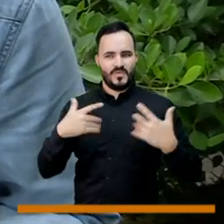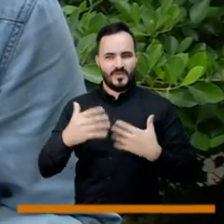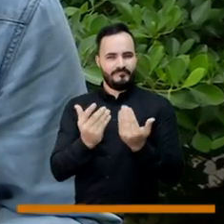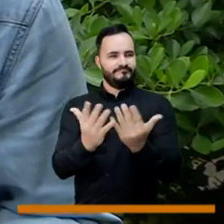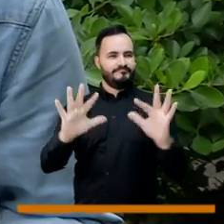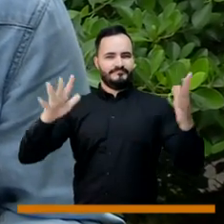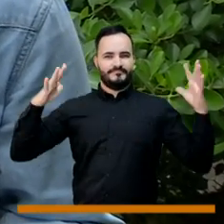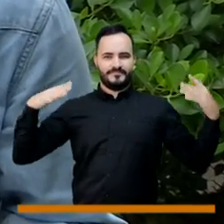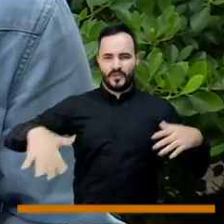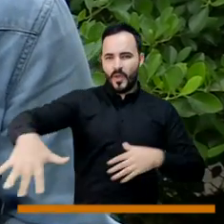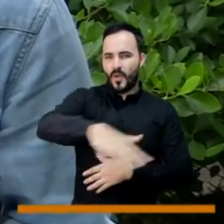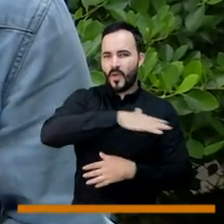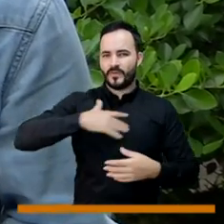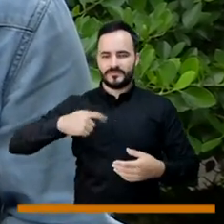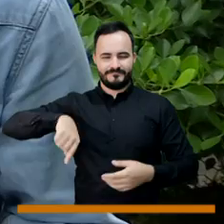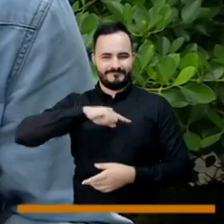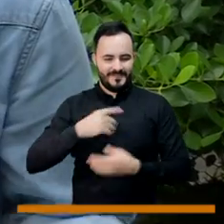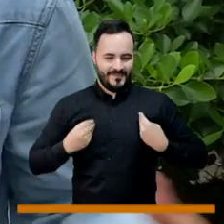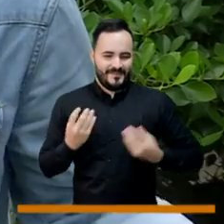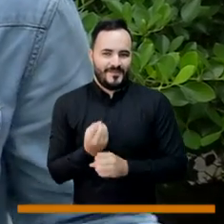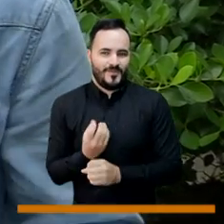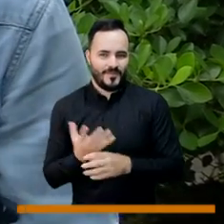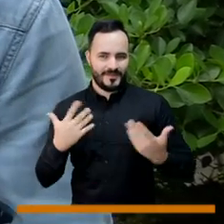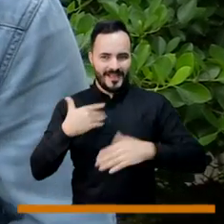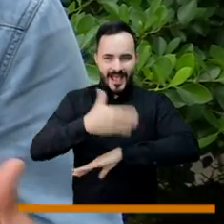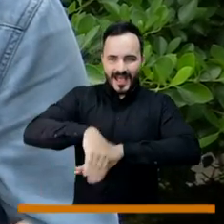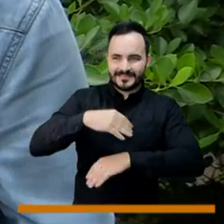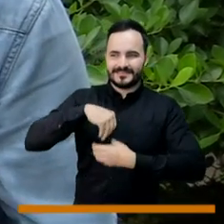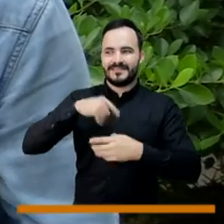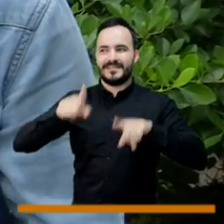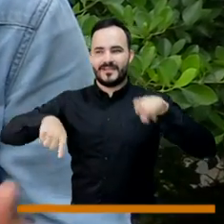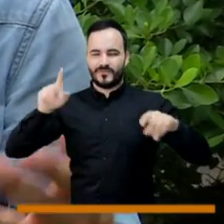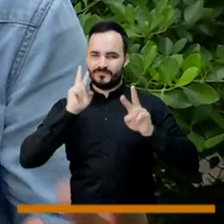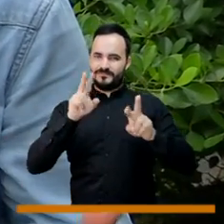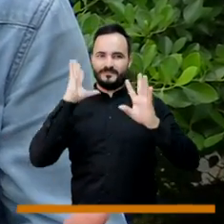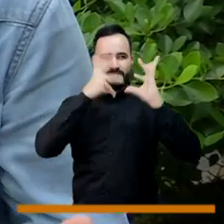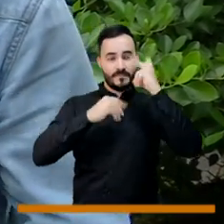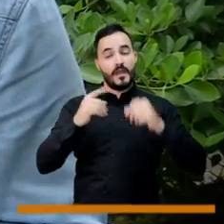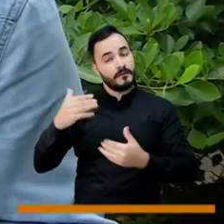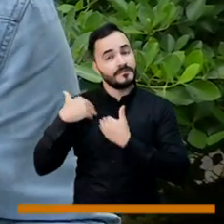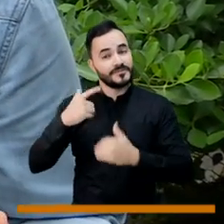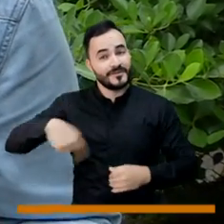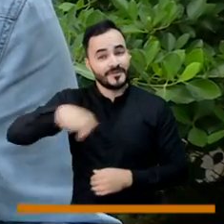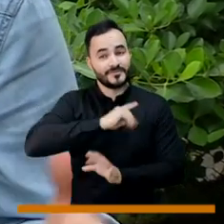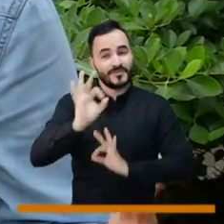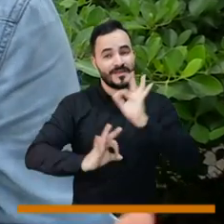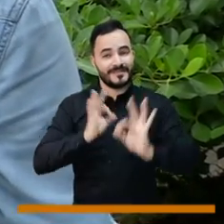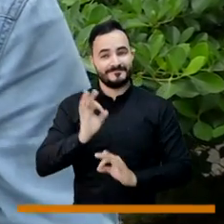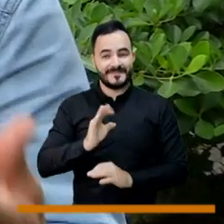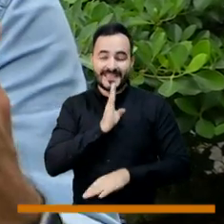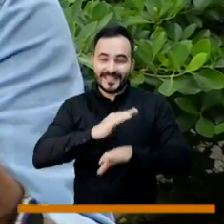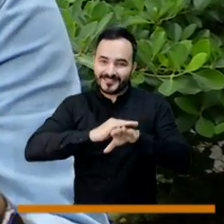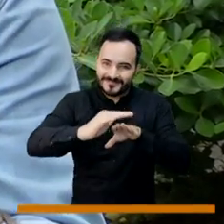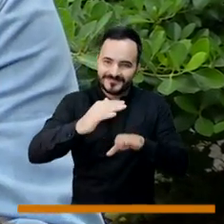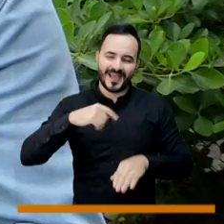ser hoy espacios verdes de nuestras comunas, de nuestras calles, para el beneficio de todos, para que todos los